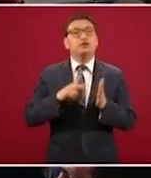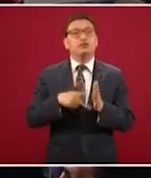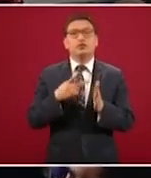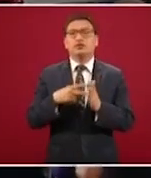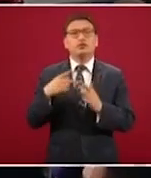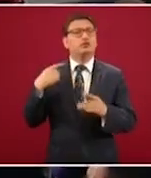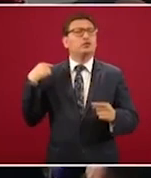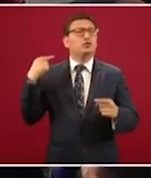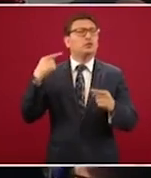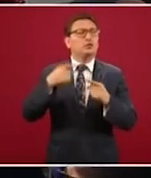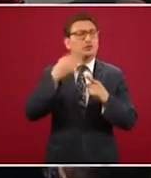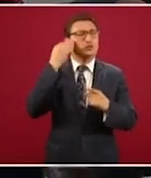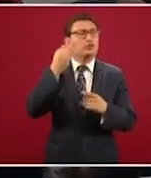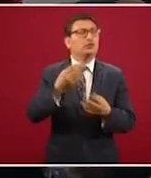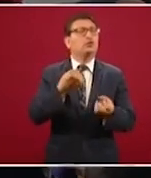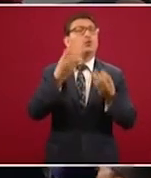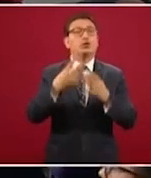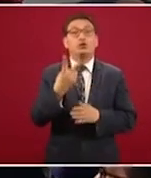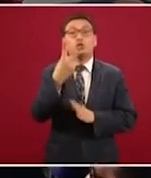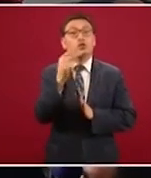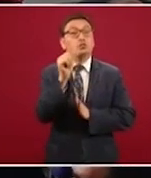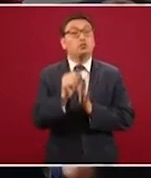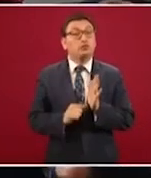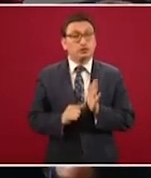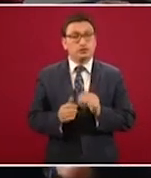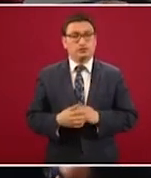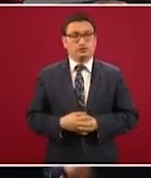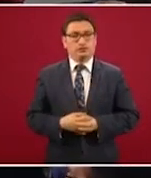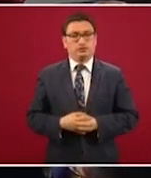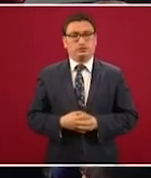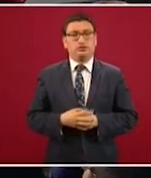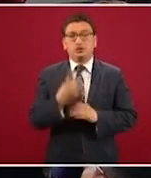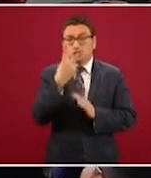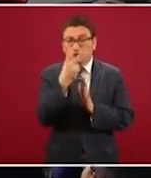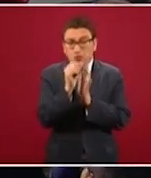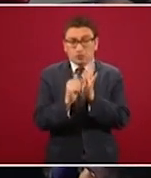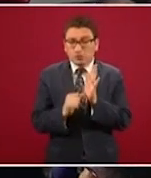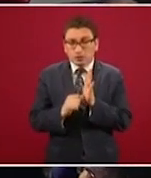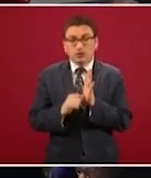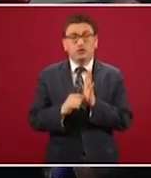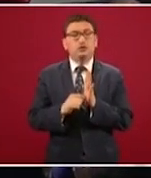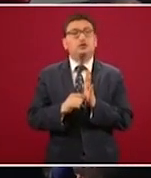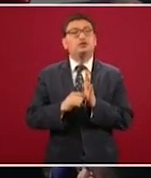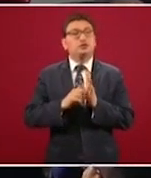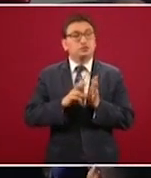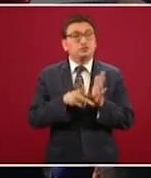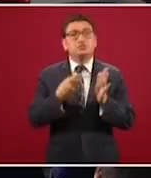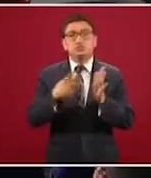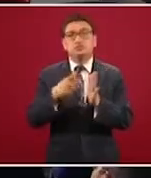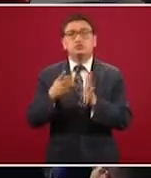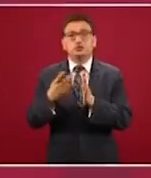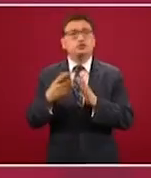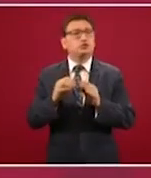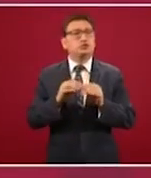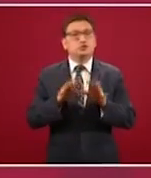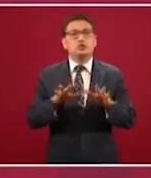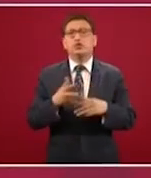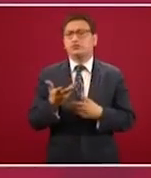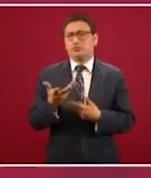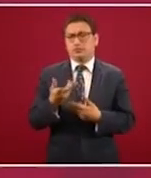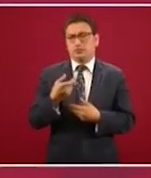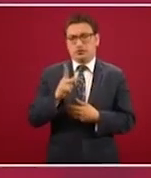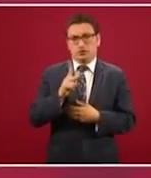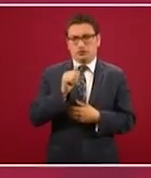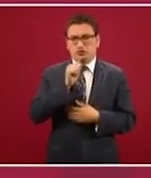tiempo informando? Dos meses. ¡Dos meses! Y 2 meses. Y no ha tenido